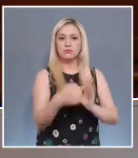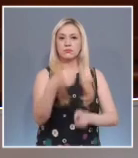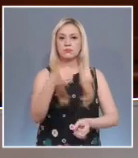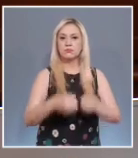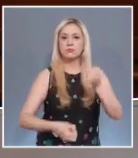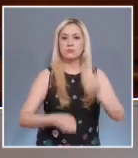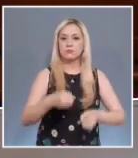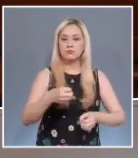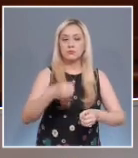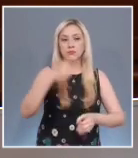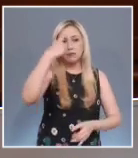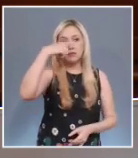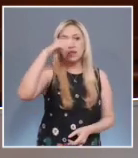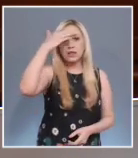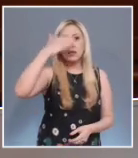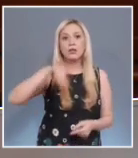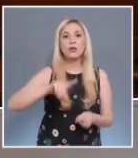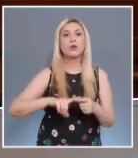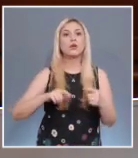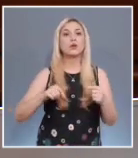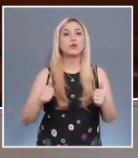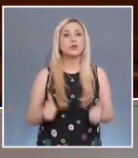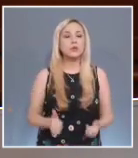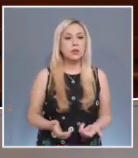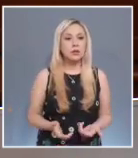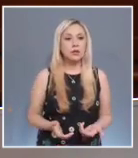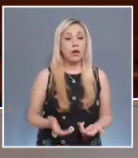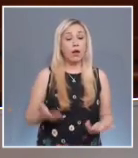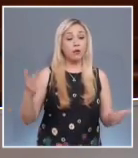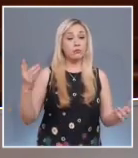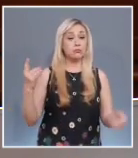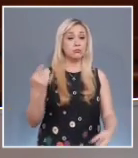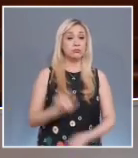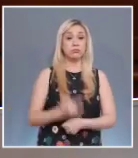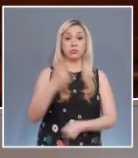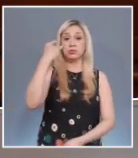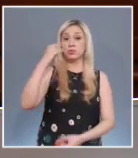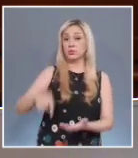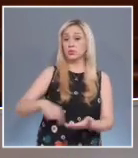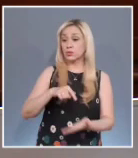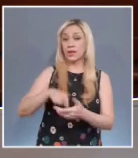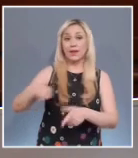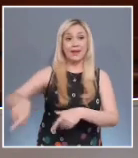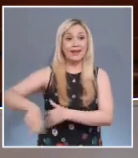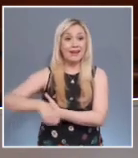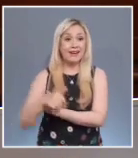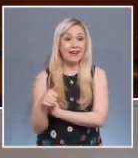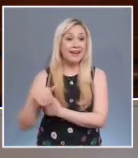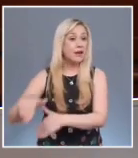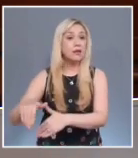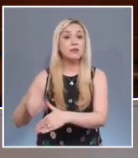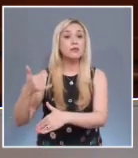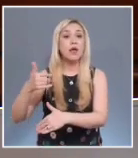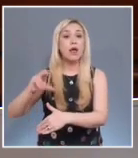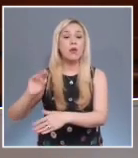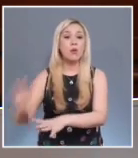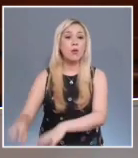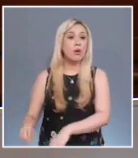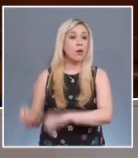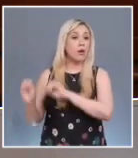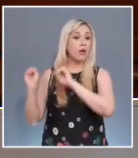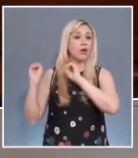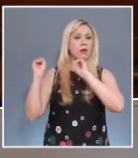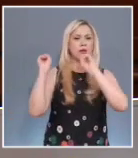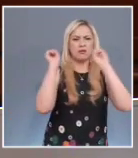bienes ya no se encontraban en el lugar de su aseguramiento, sino que habían sido trasladados a cargo de un Ministerio